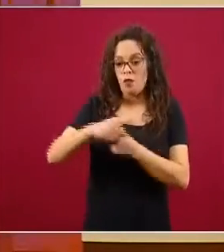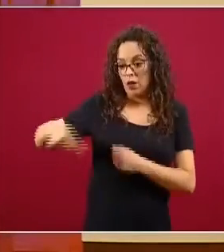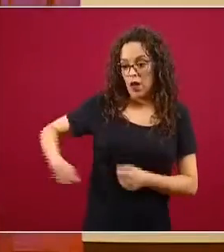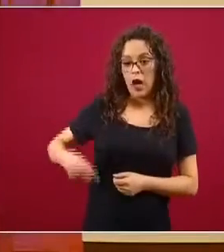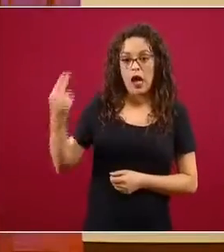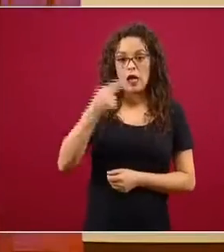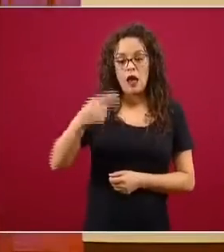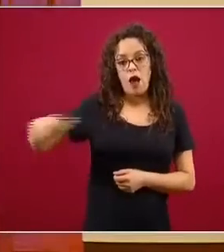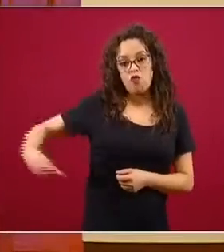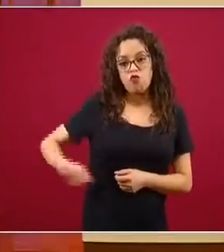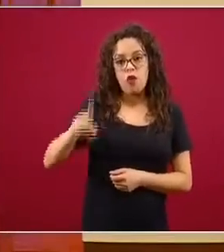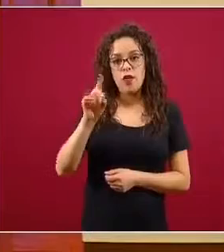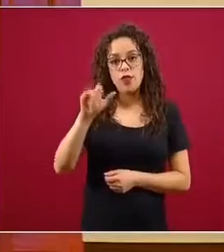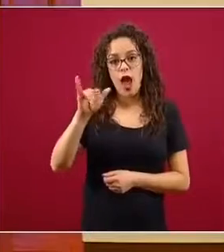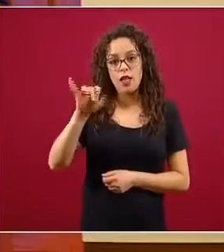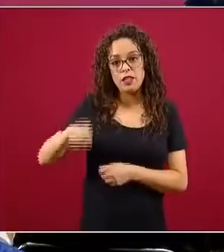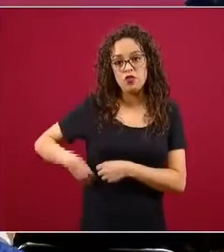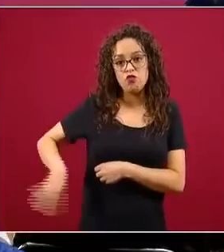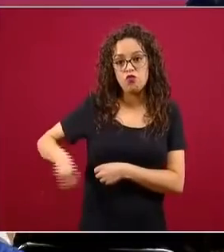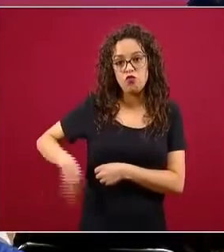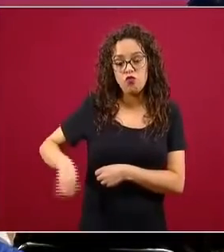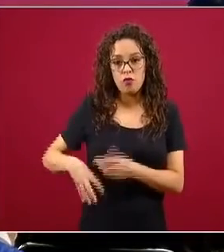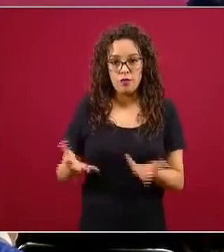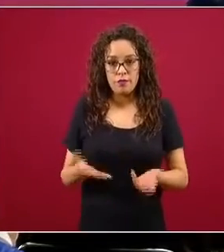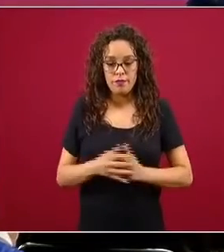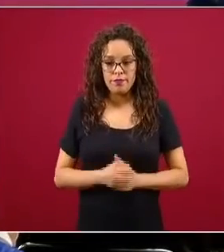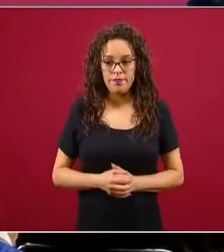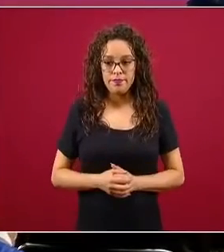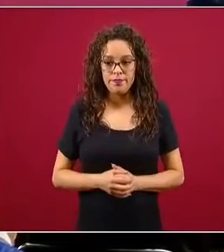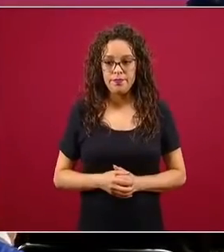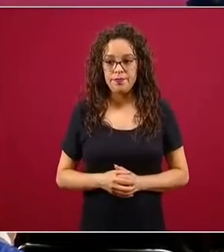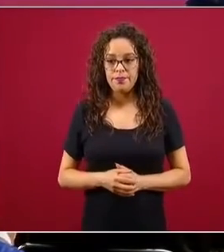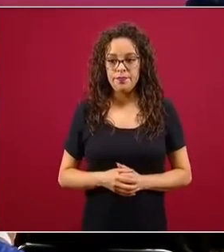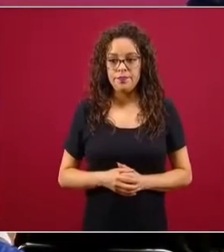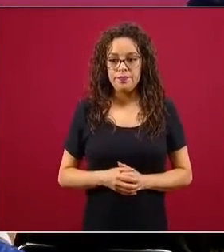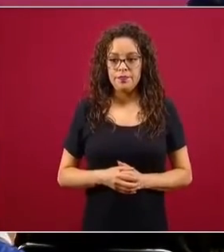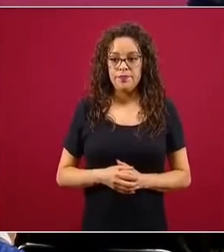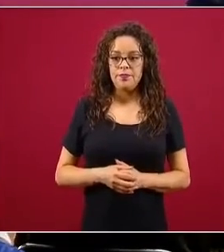impactan muy importante en la calidad de vida de los individuos. La siguiente.